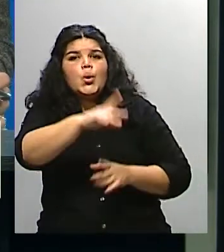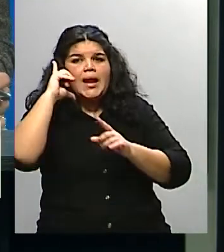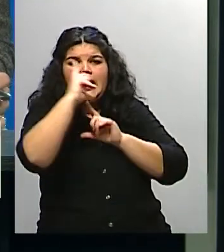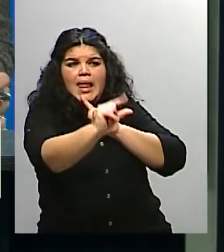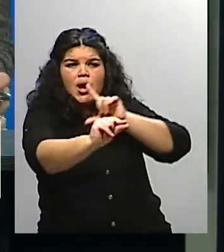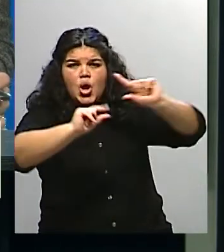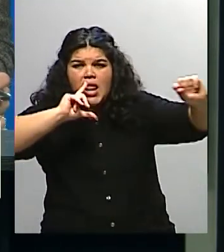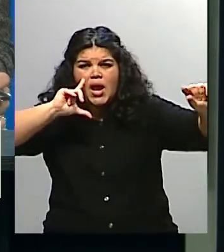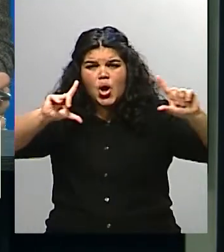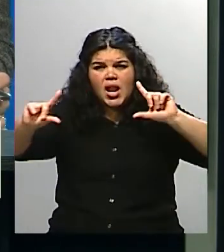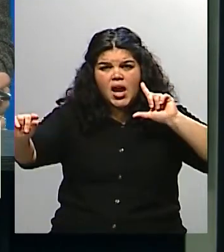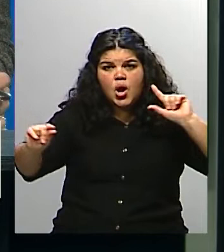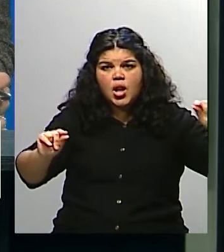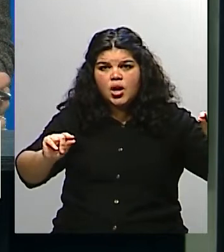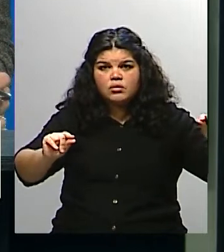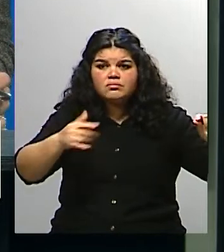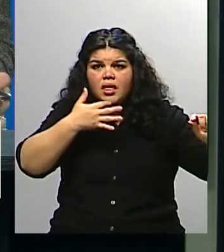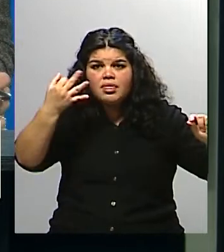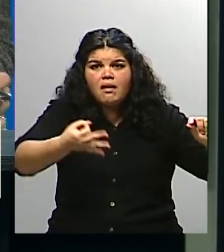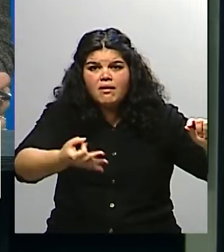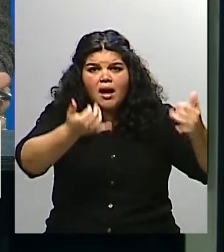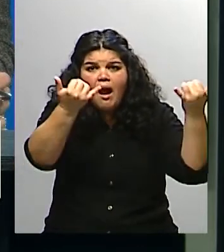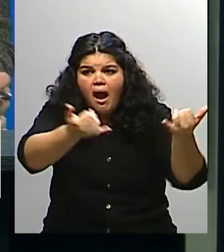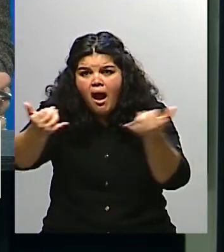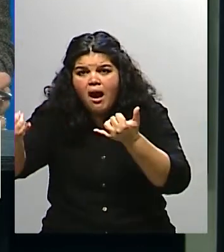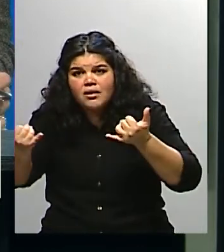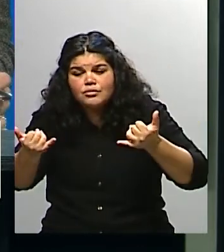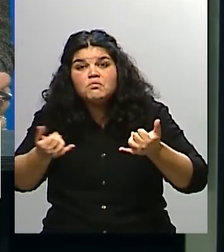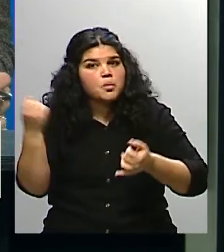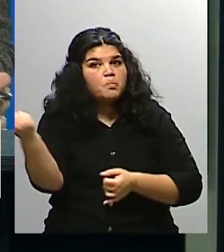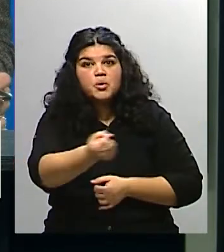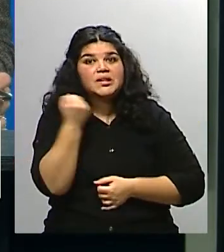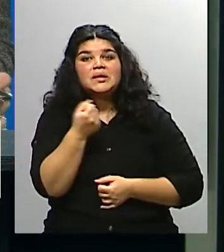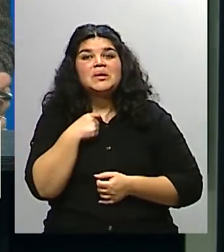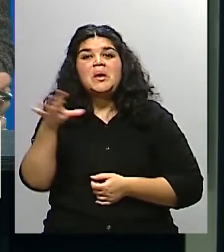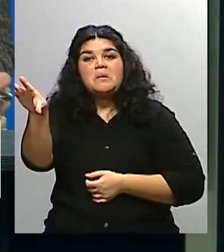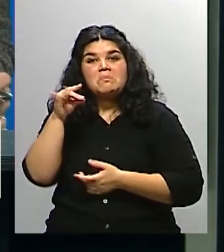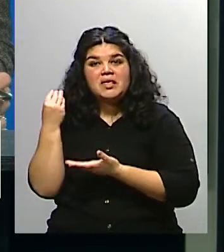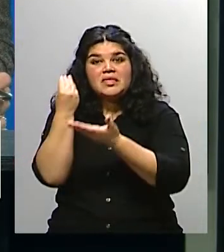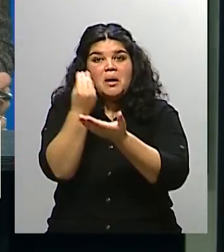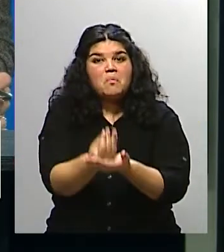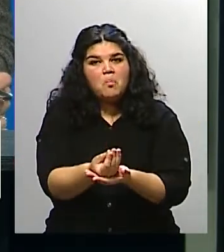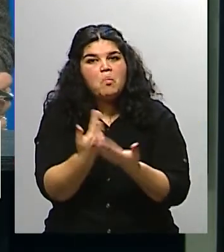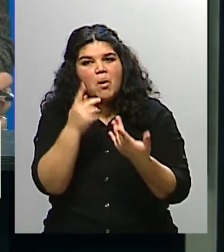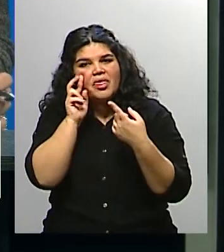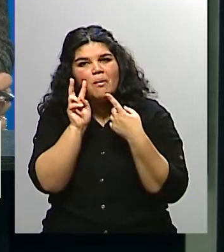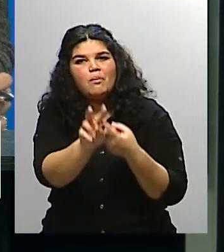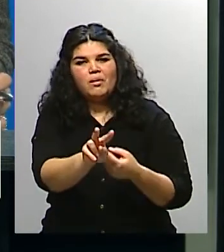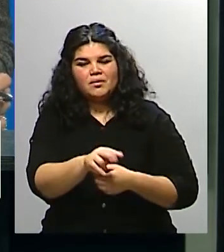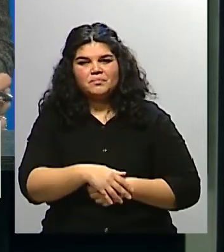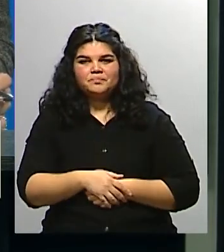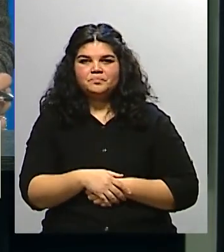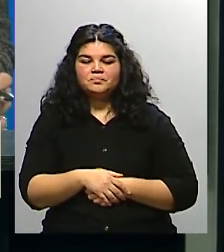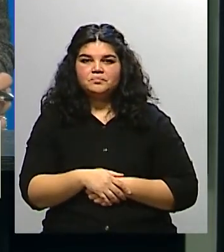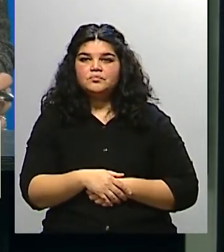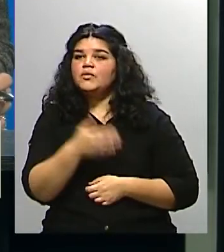no significa que no deje de ser algo real. Así que los invitamos cordialmente a acercarse. Bueno, muchas gracias